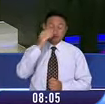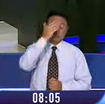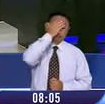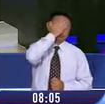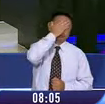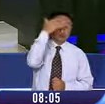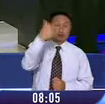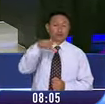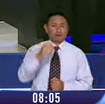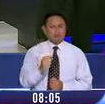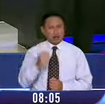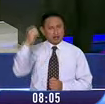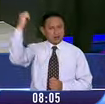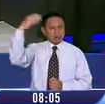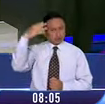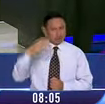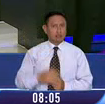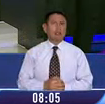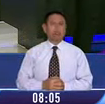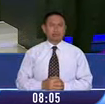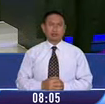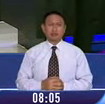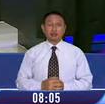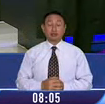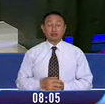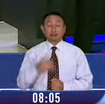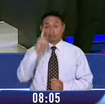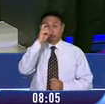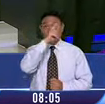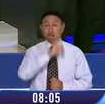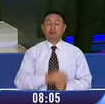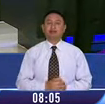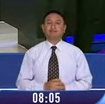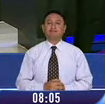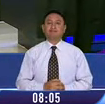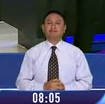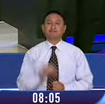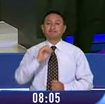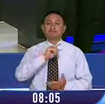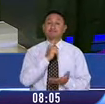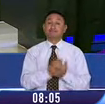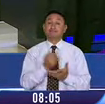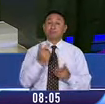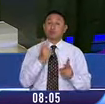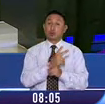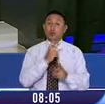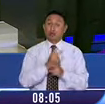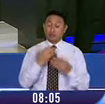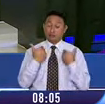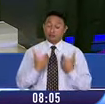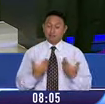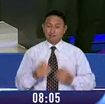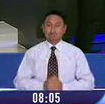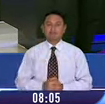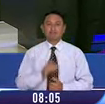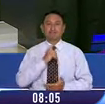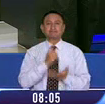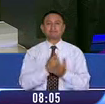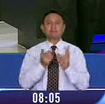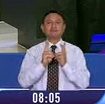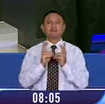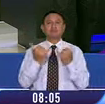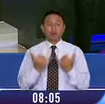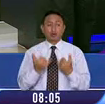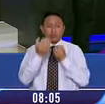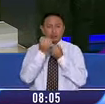sol. Sí. Estuvo realmente complicado el sol. Muy complicado, también hay que cuidar nuestra salud. Eso es, así que vecinos queridos, hoy hay